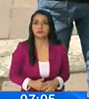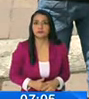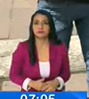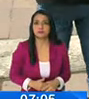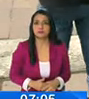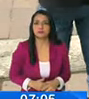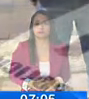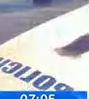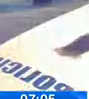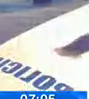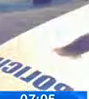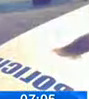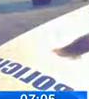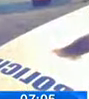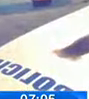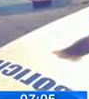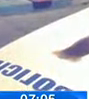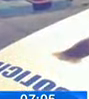Iván Casamen.